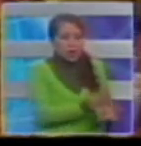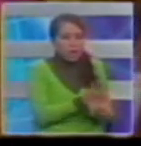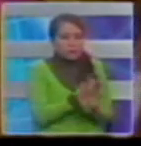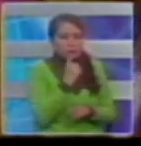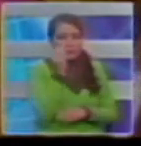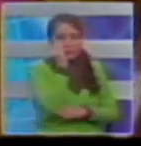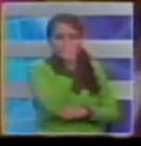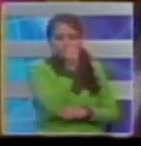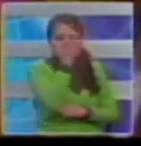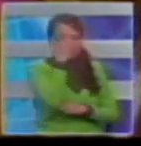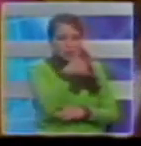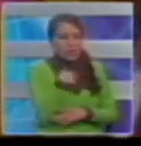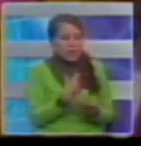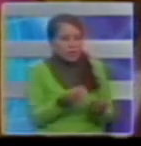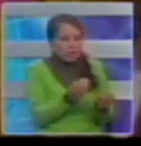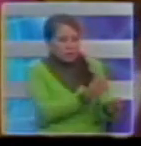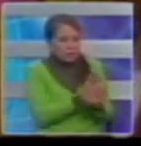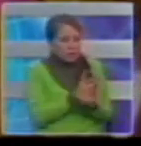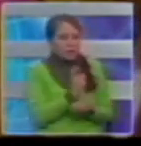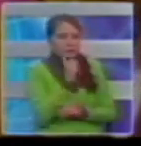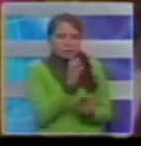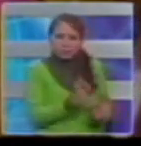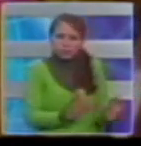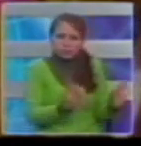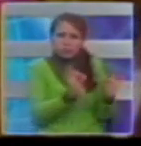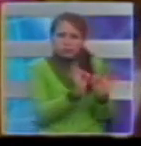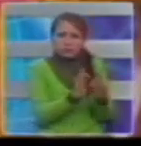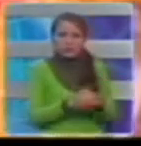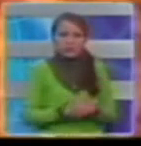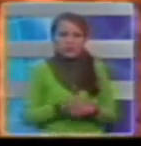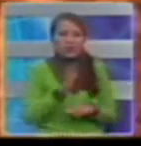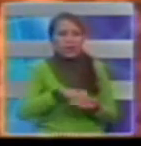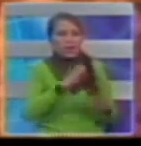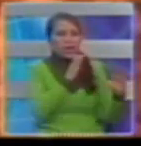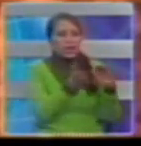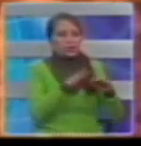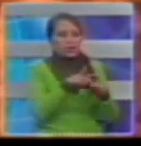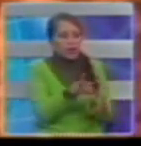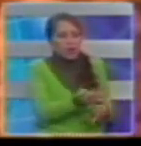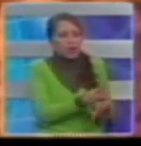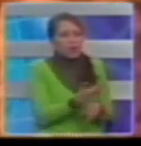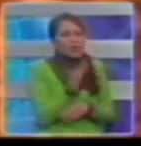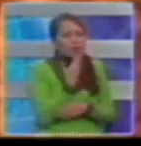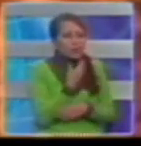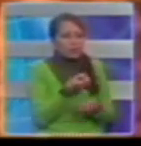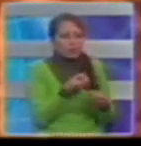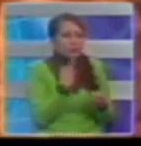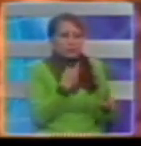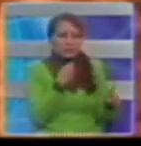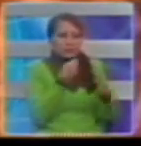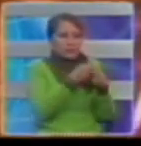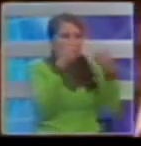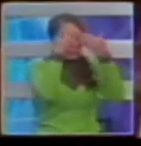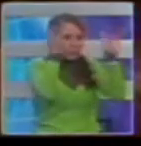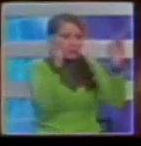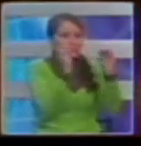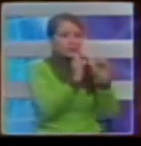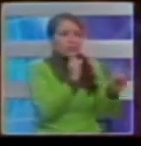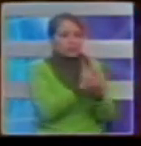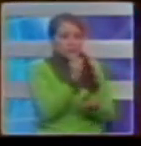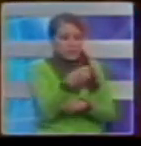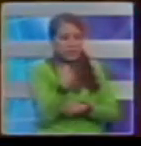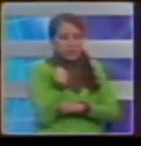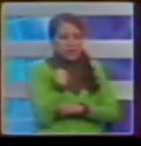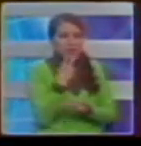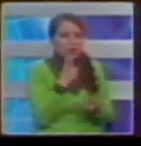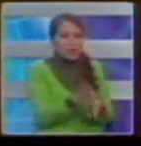de adquirir la orquídea por los cuidados que requería. Conversemos un poquito sobre esos cuidados que requiere para precisamente romper ese tabú que realmente sí se puede tener,